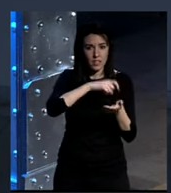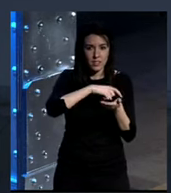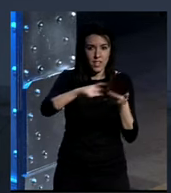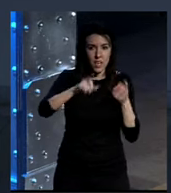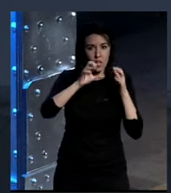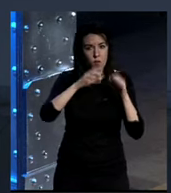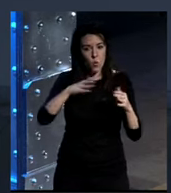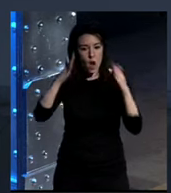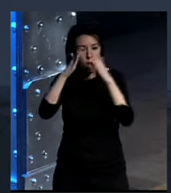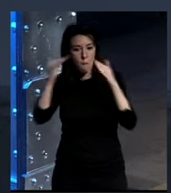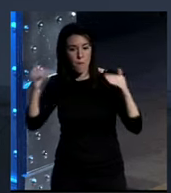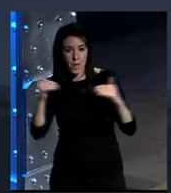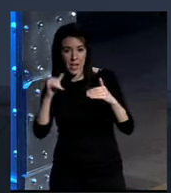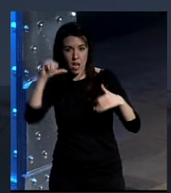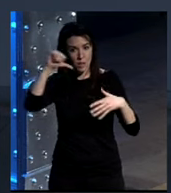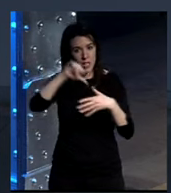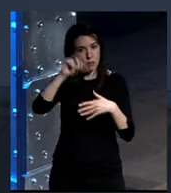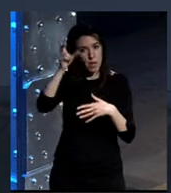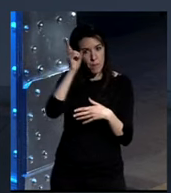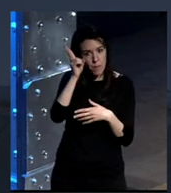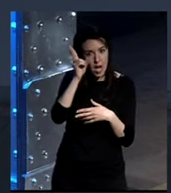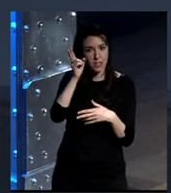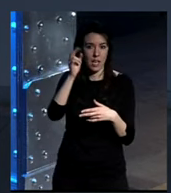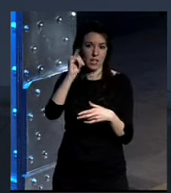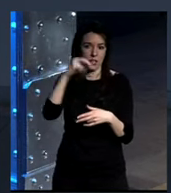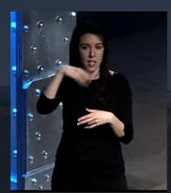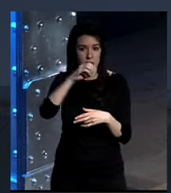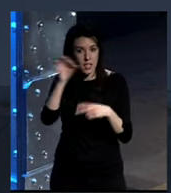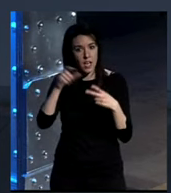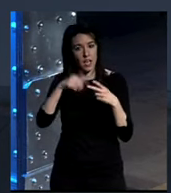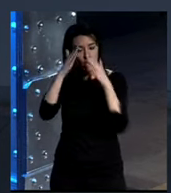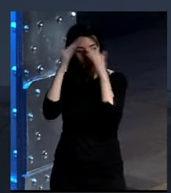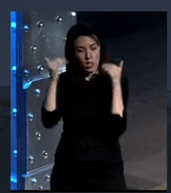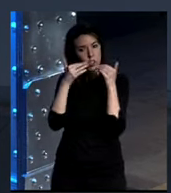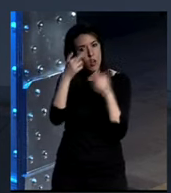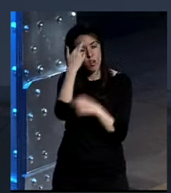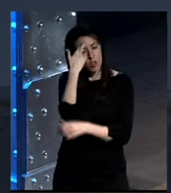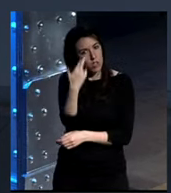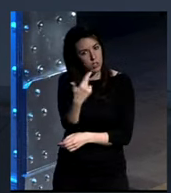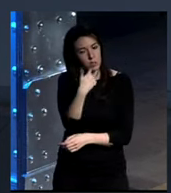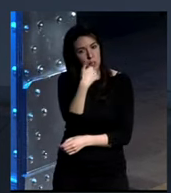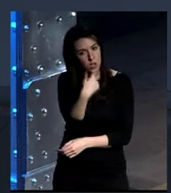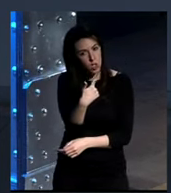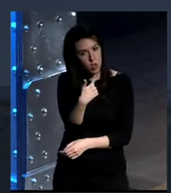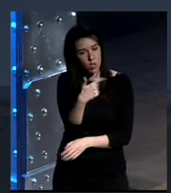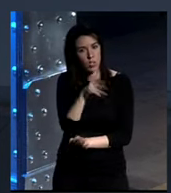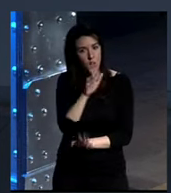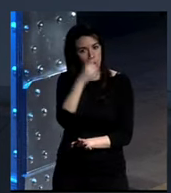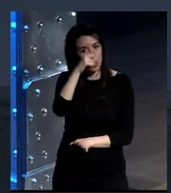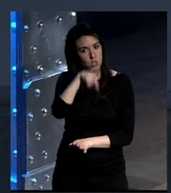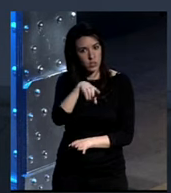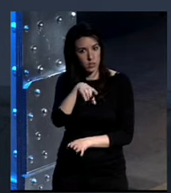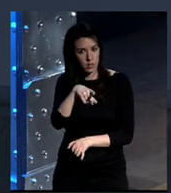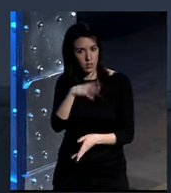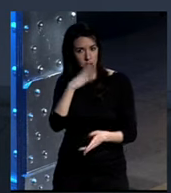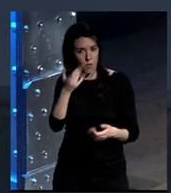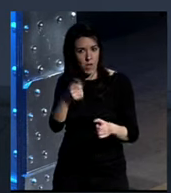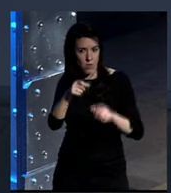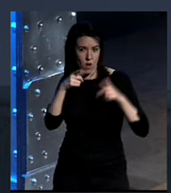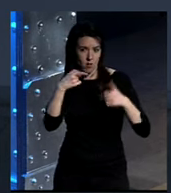los mayas, los incas y los egipcios. Con el debido respeto lo digo y con el mayor descaro lo